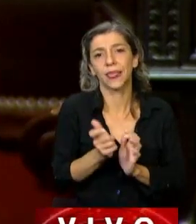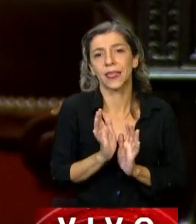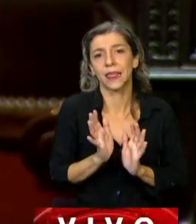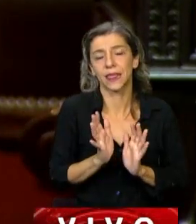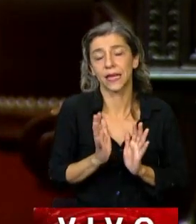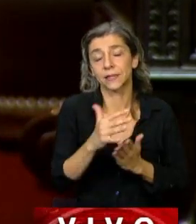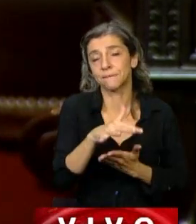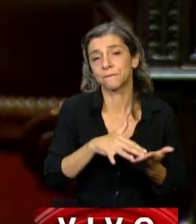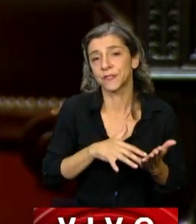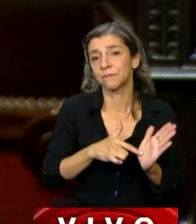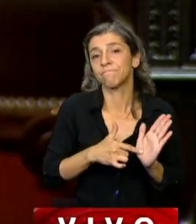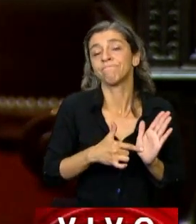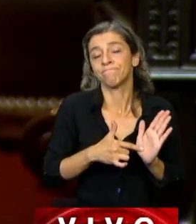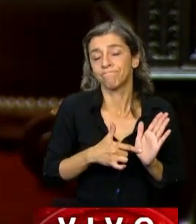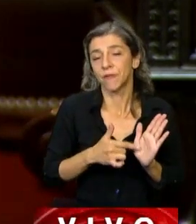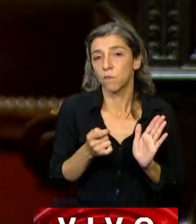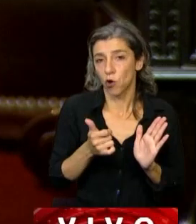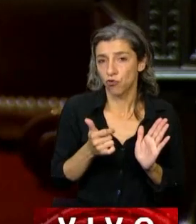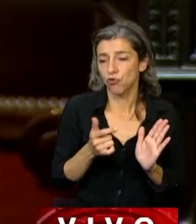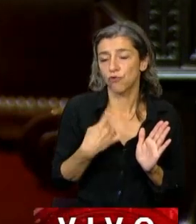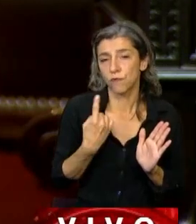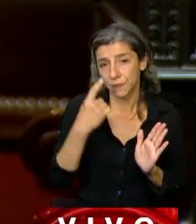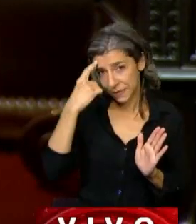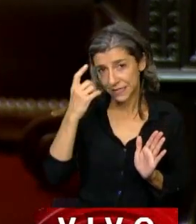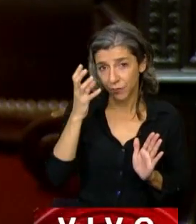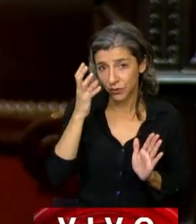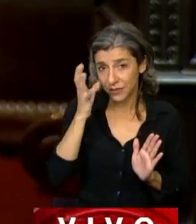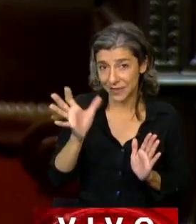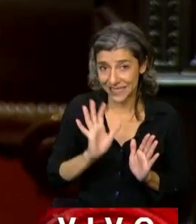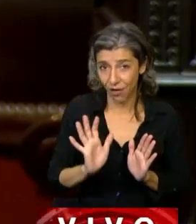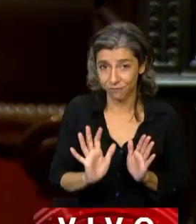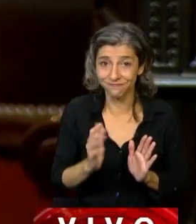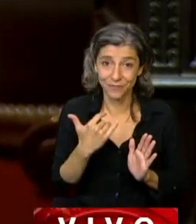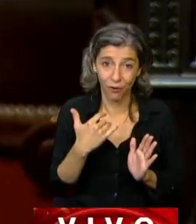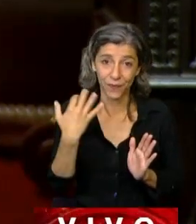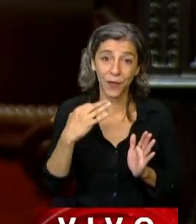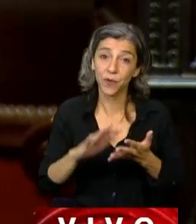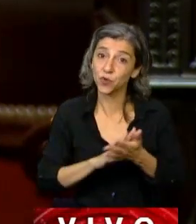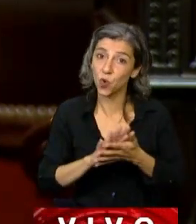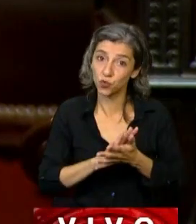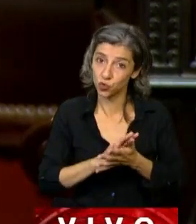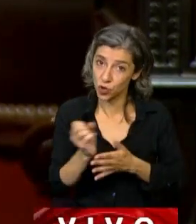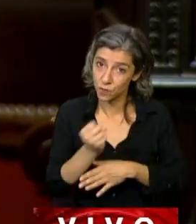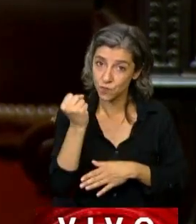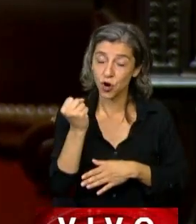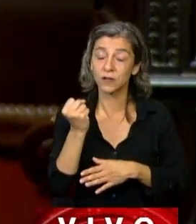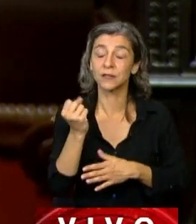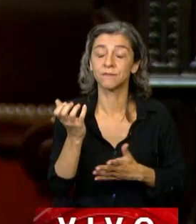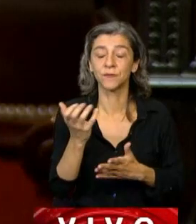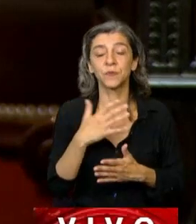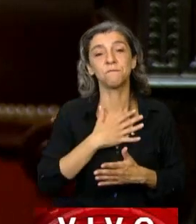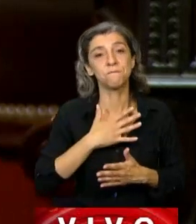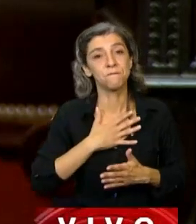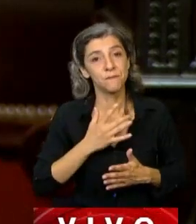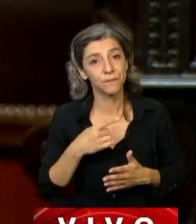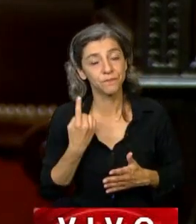chiquita, demasiado chiquita para el problema que tenemos que solucionar. Por ende, abordar un tema tan serio y tan